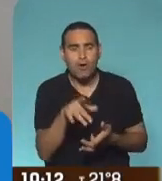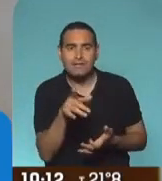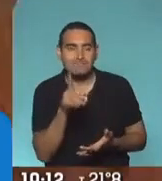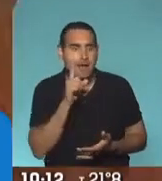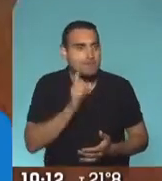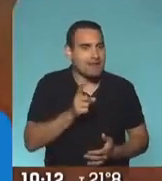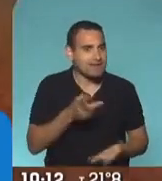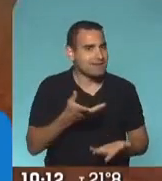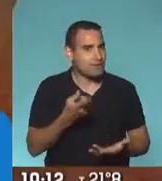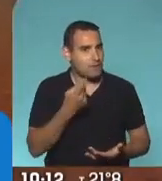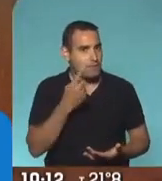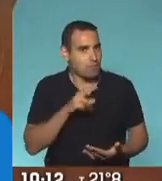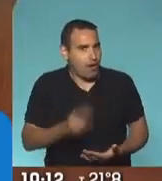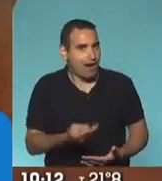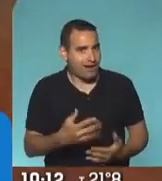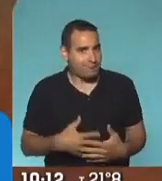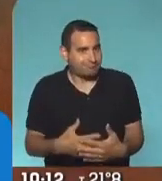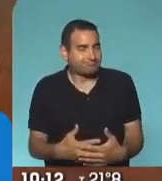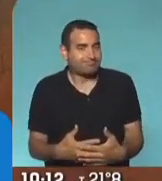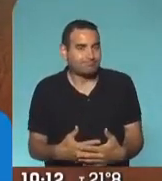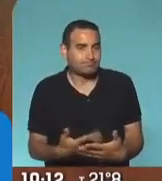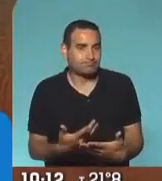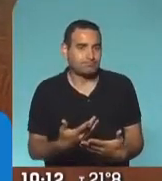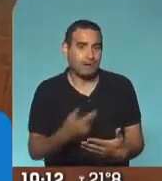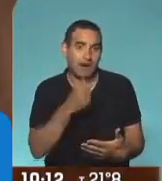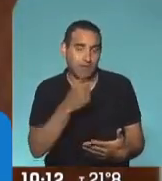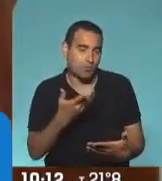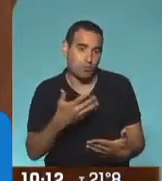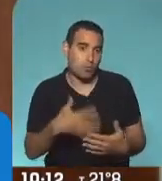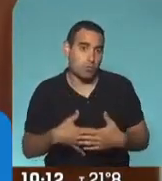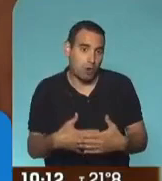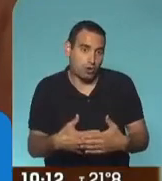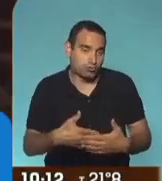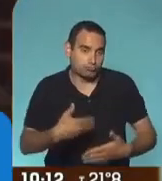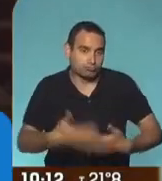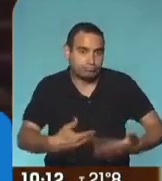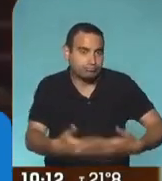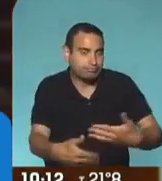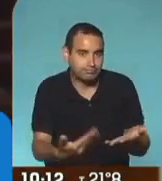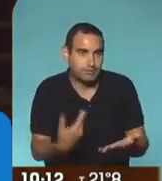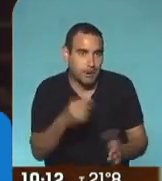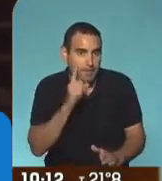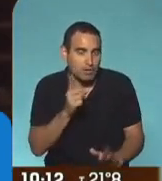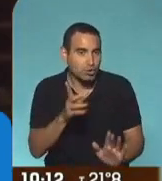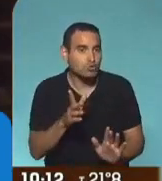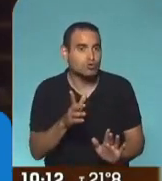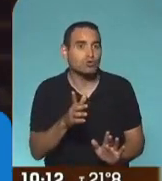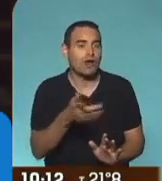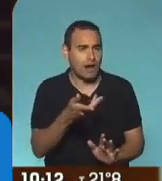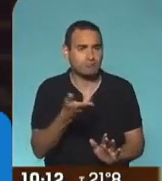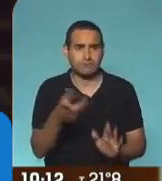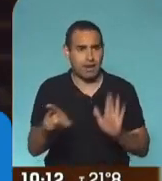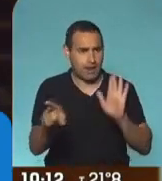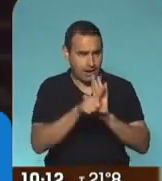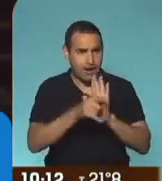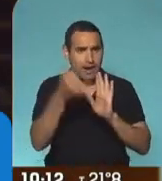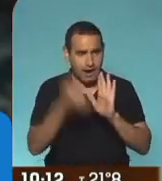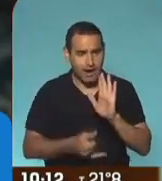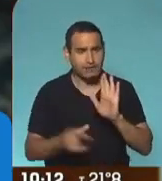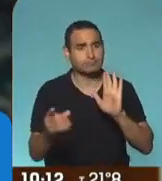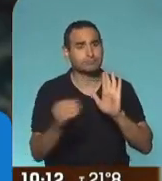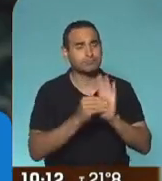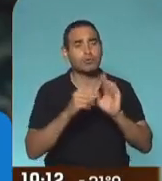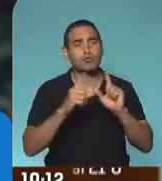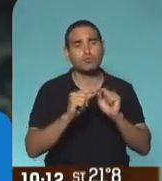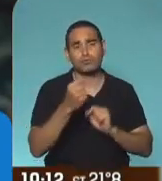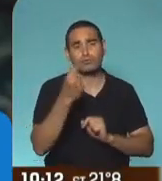peligro la vida de ellas en caso de avanzar con un embarazo. Y esto lo dice el Código Penal en el artículo